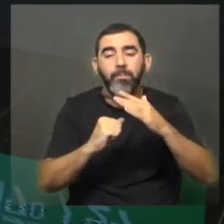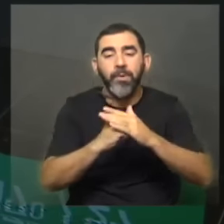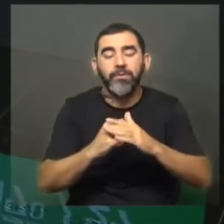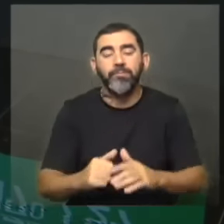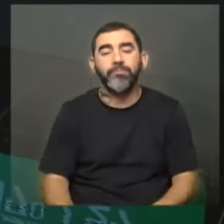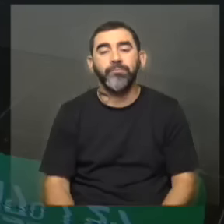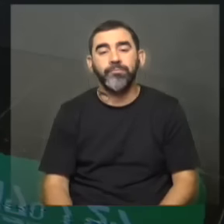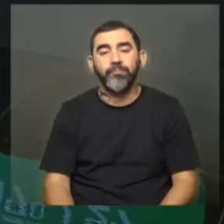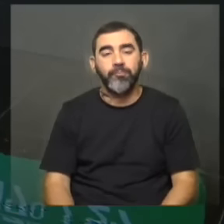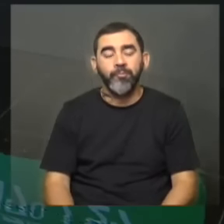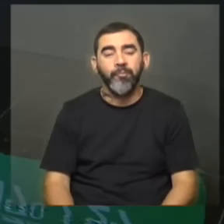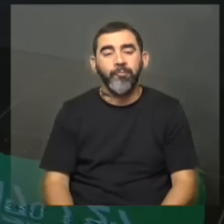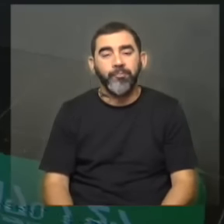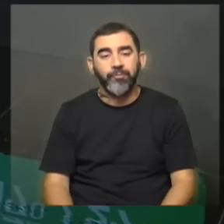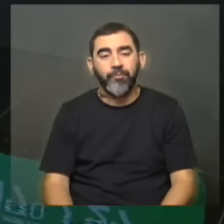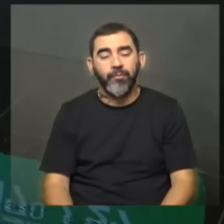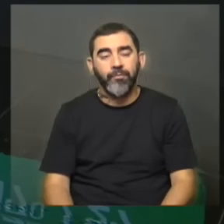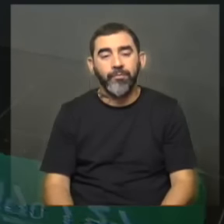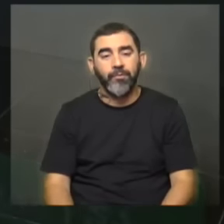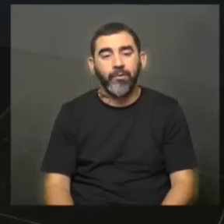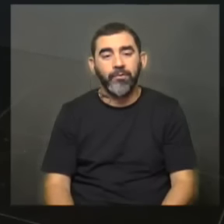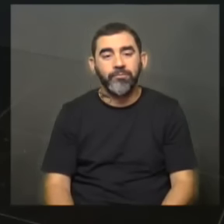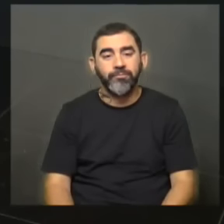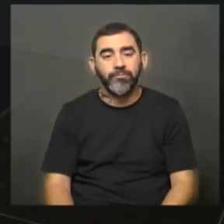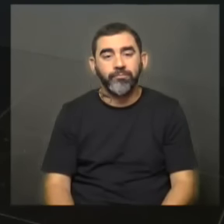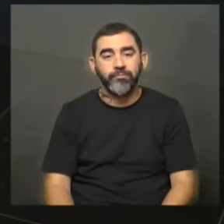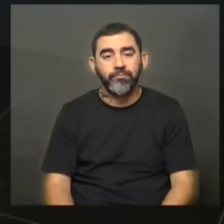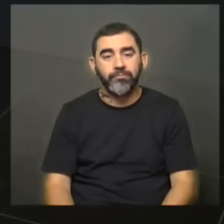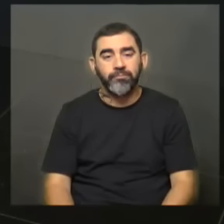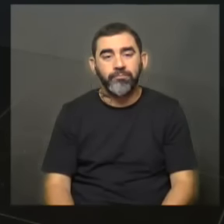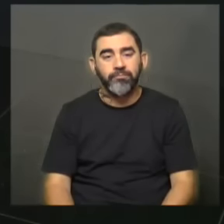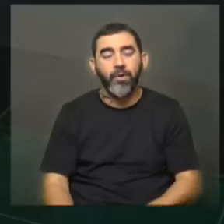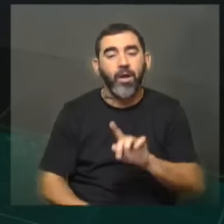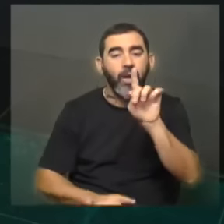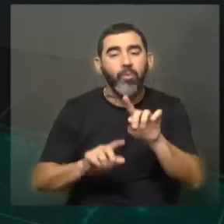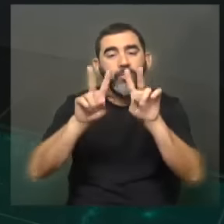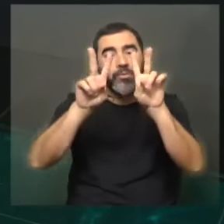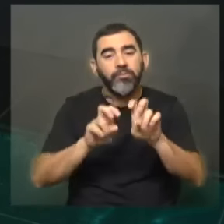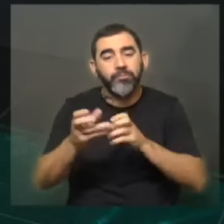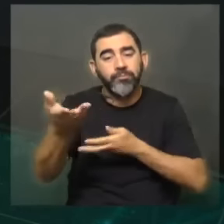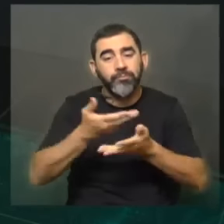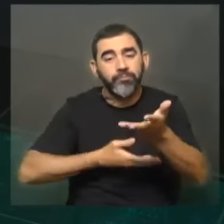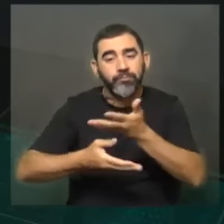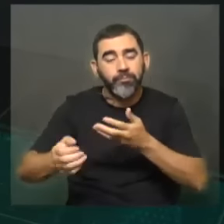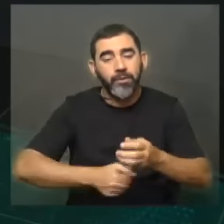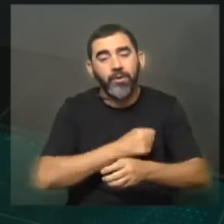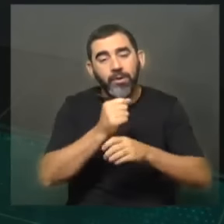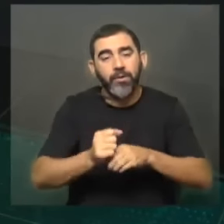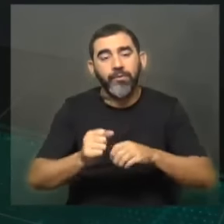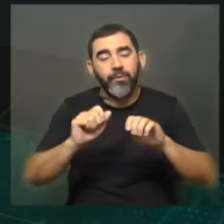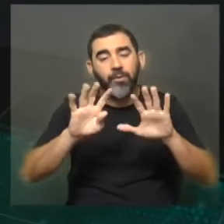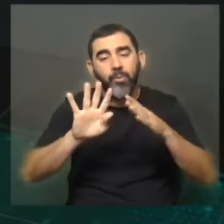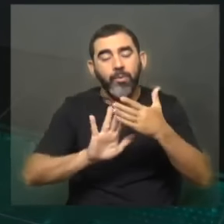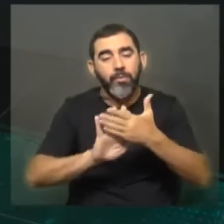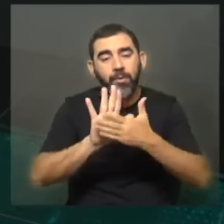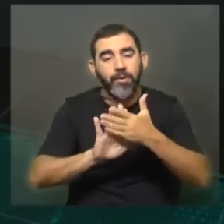máxima Según dice el pronóstico del instituto uruguayo de meteorología vamos a contarles alguno de los temas que tenemos para partir con ustedes hasta la hora